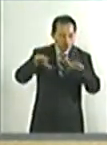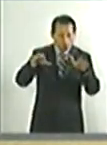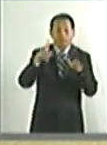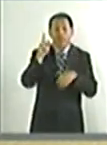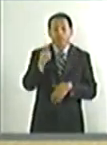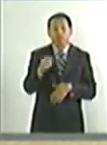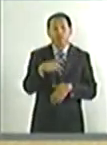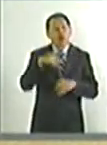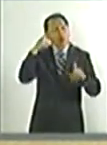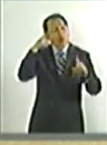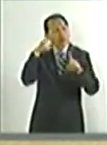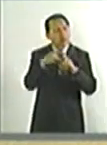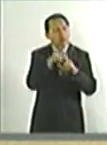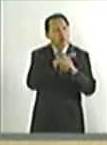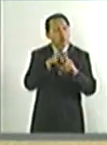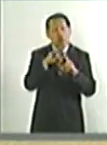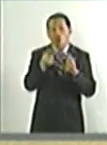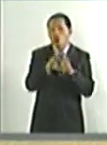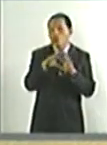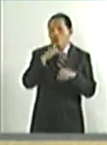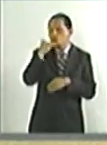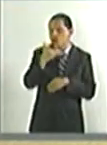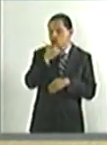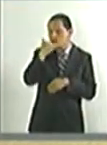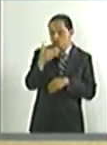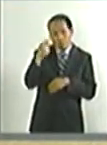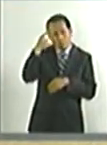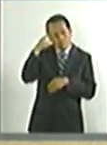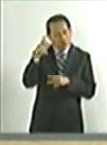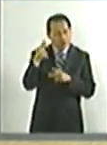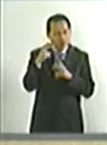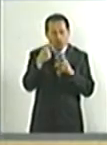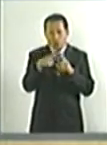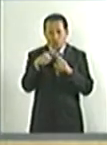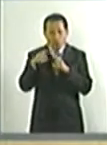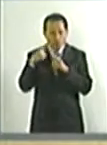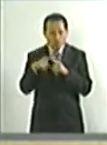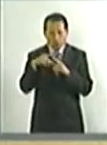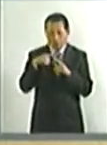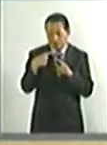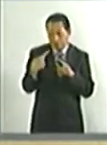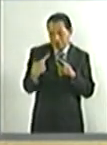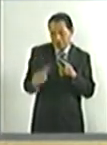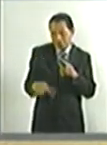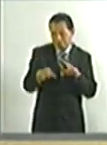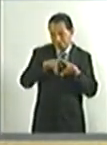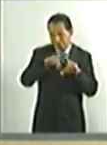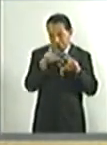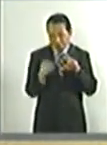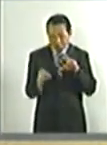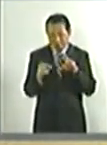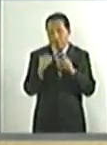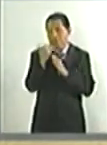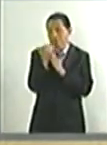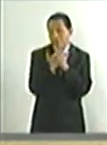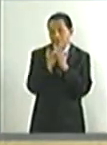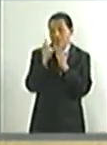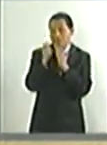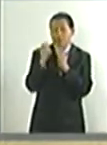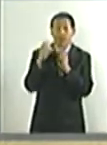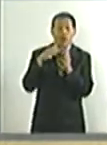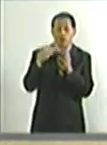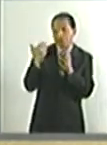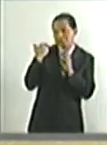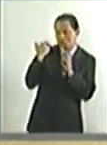el objetivo de frenar los delitos de extorsión que se han incrementado en nuestro país. De acuerdo con el reporte más